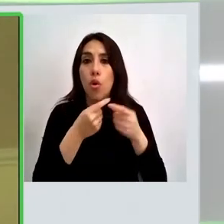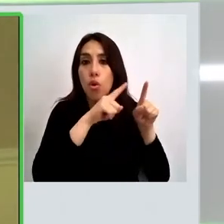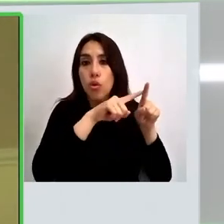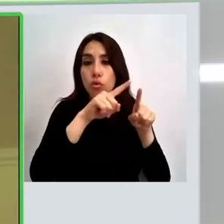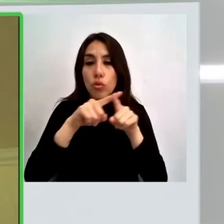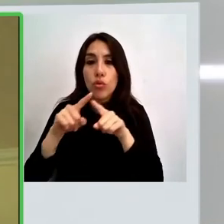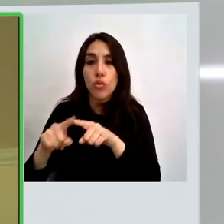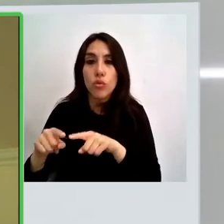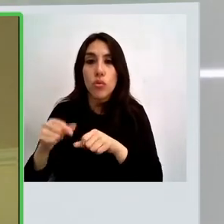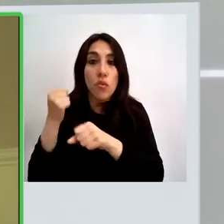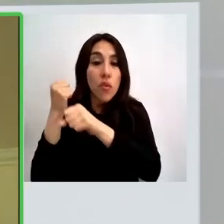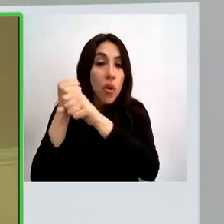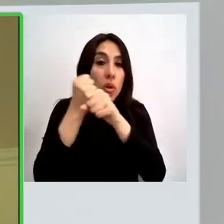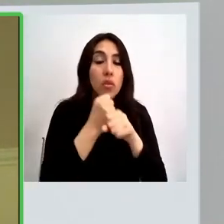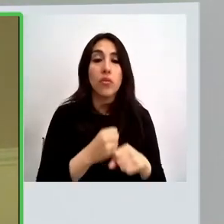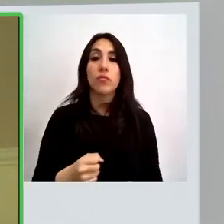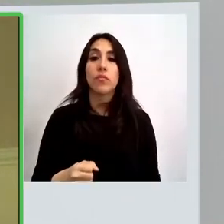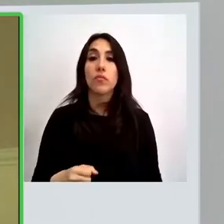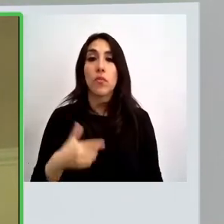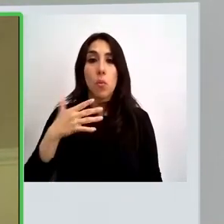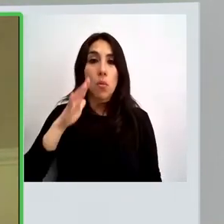el entonces